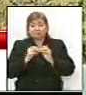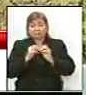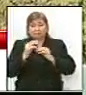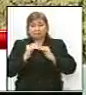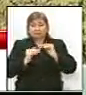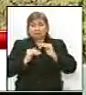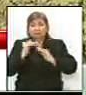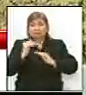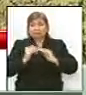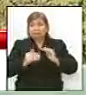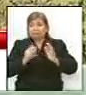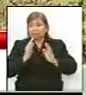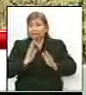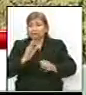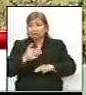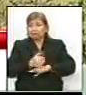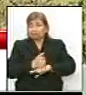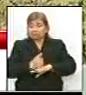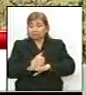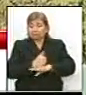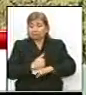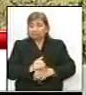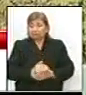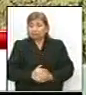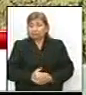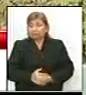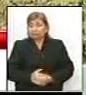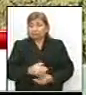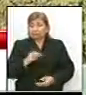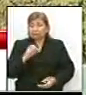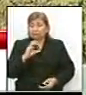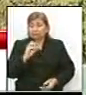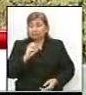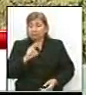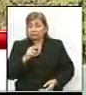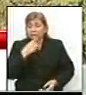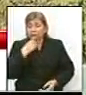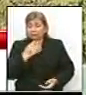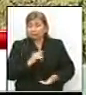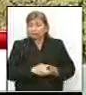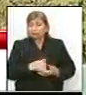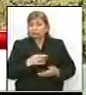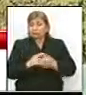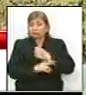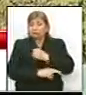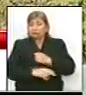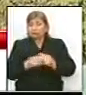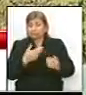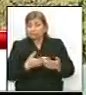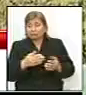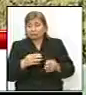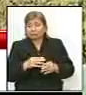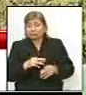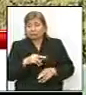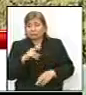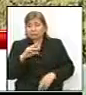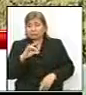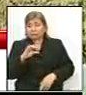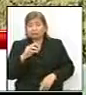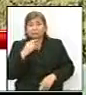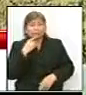Construcción, sus asesores, los de PROCOES y del Programa Nacional de Saneamiento Rural.